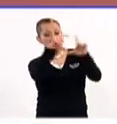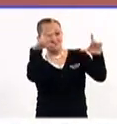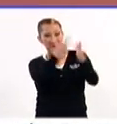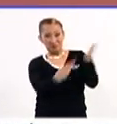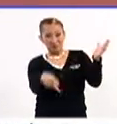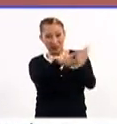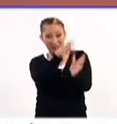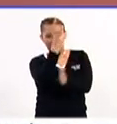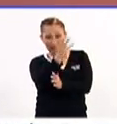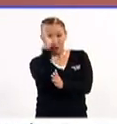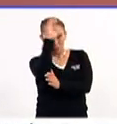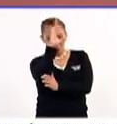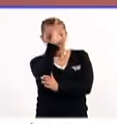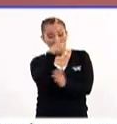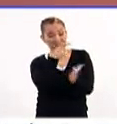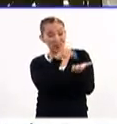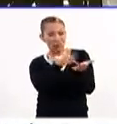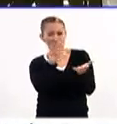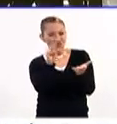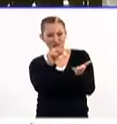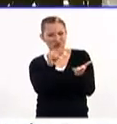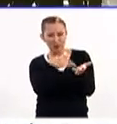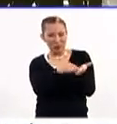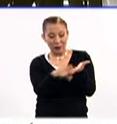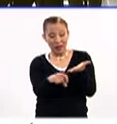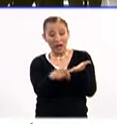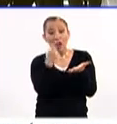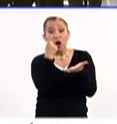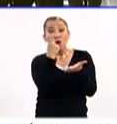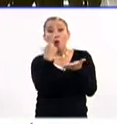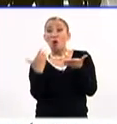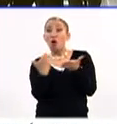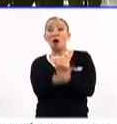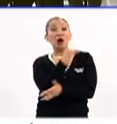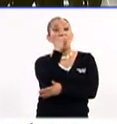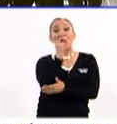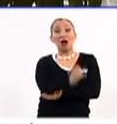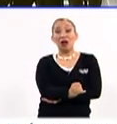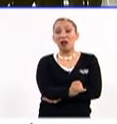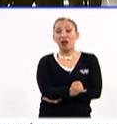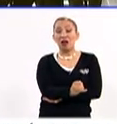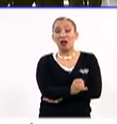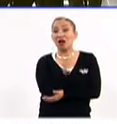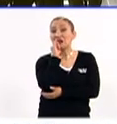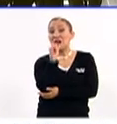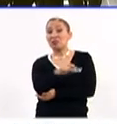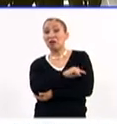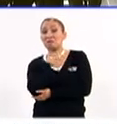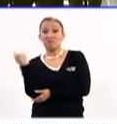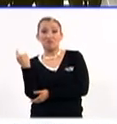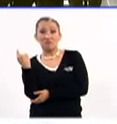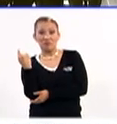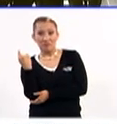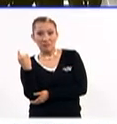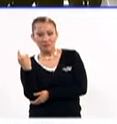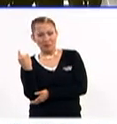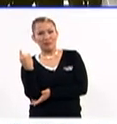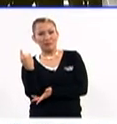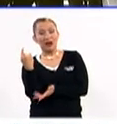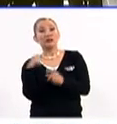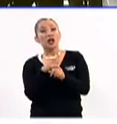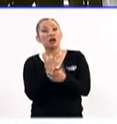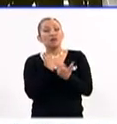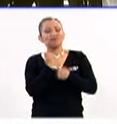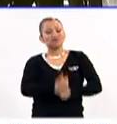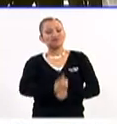Plaza de las Tres Culturas, ni un triunfo ni una derrota, sino